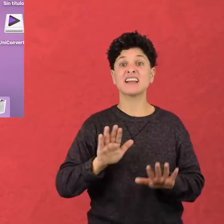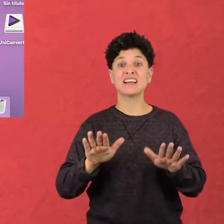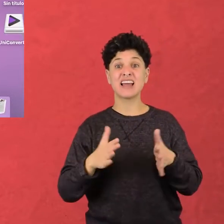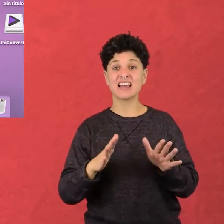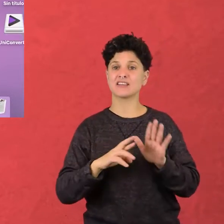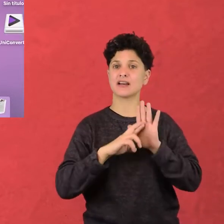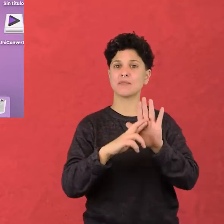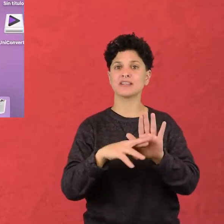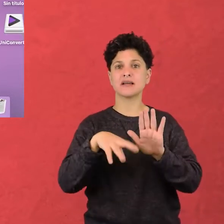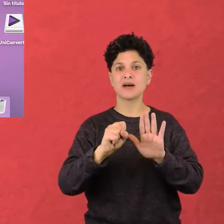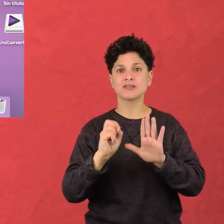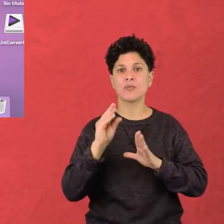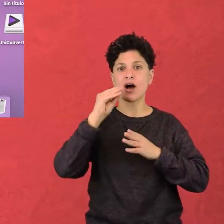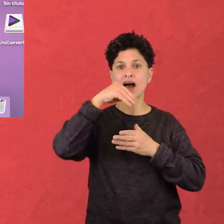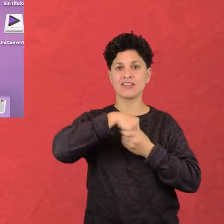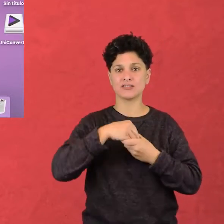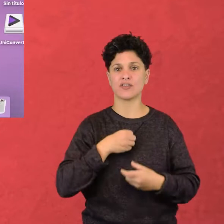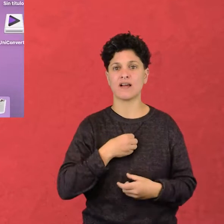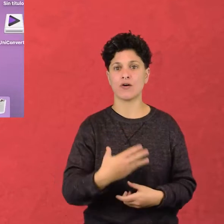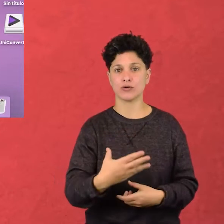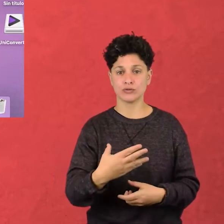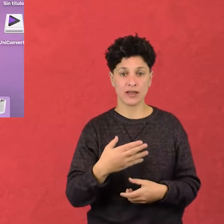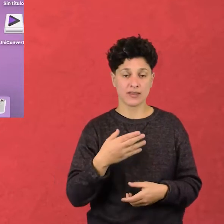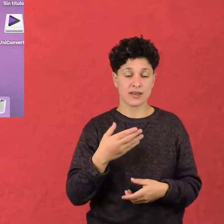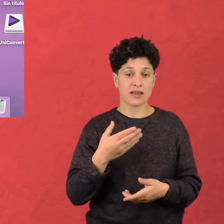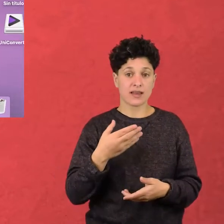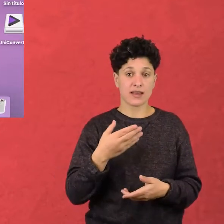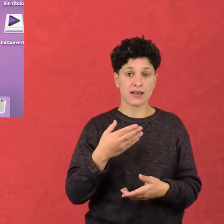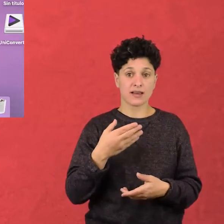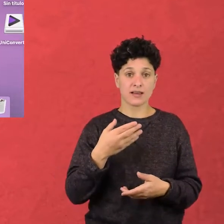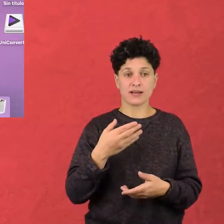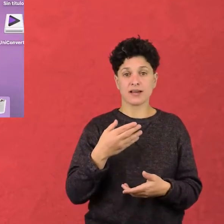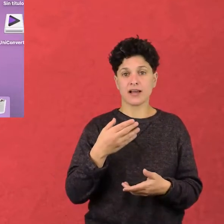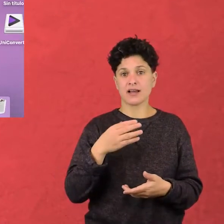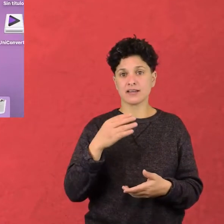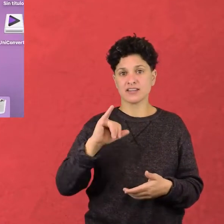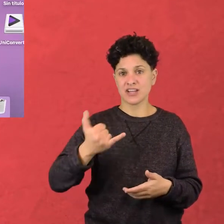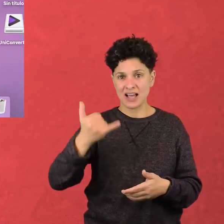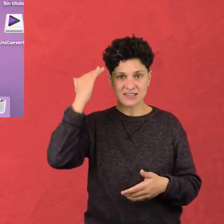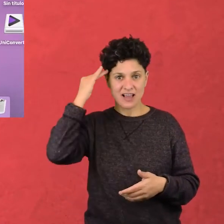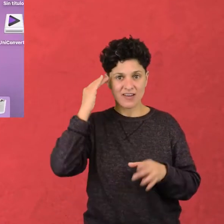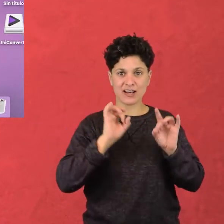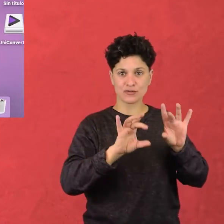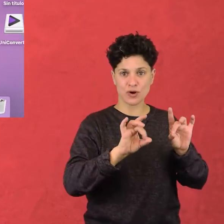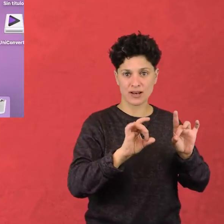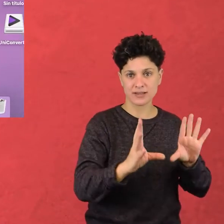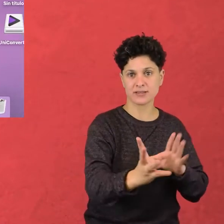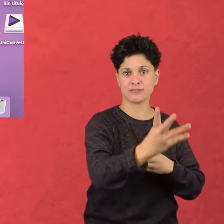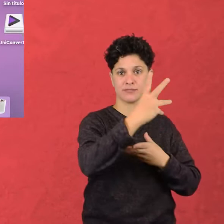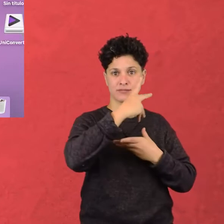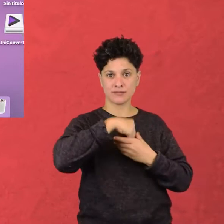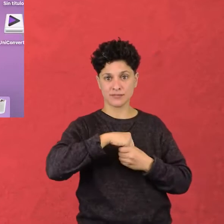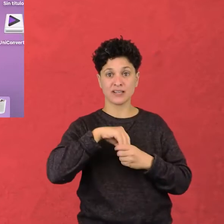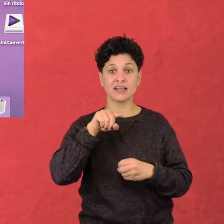representa una condición propia de la voluntad de servirse de todas las disposiciones naturales. No